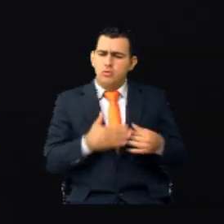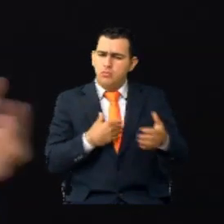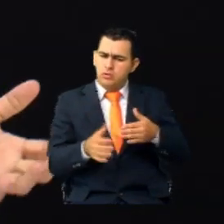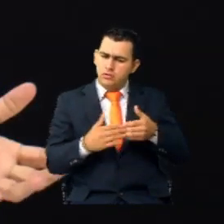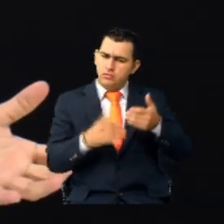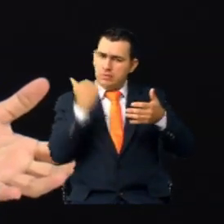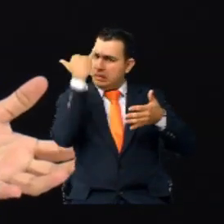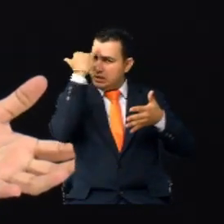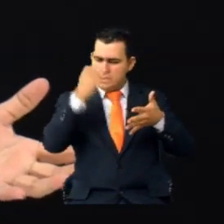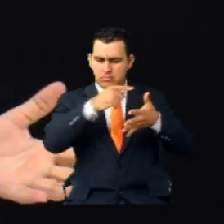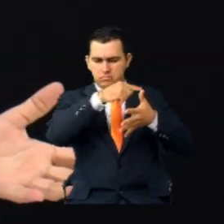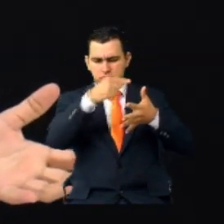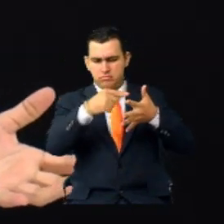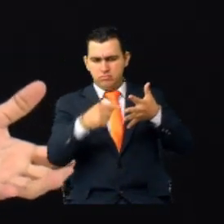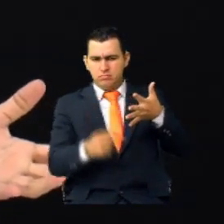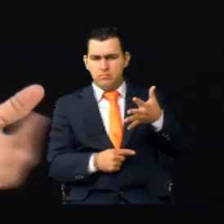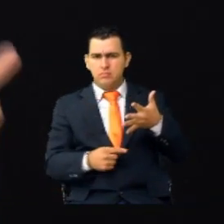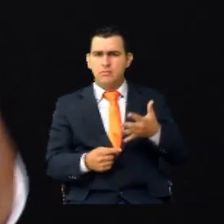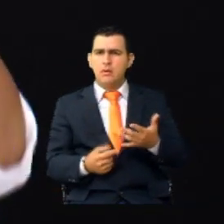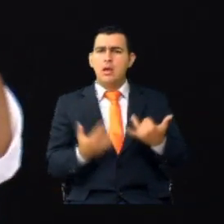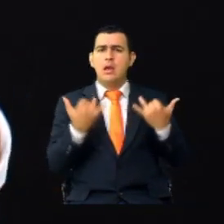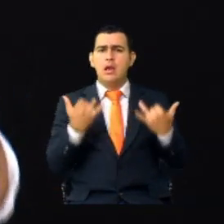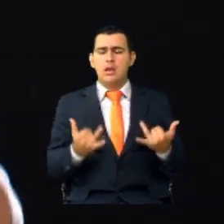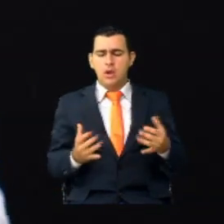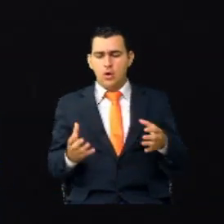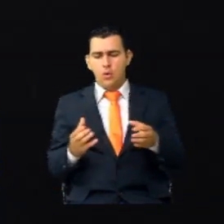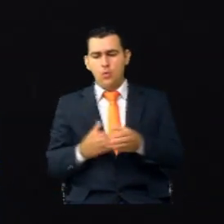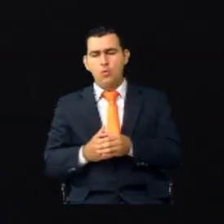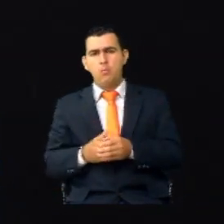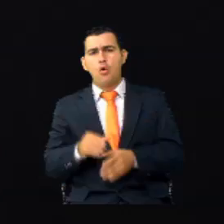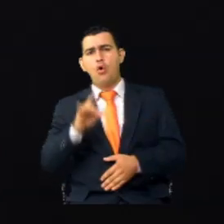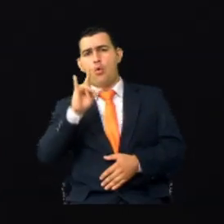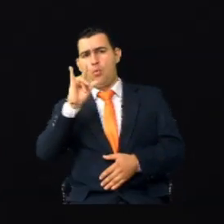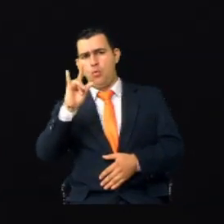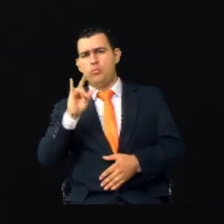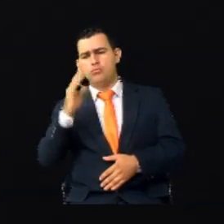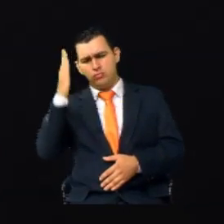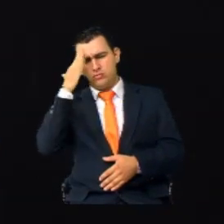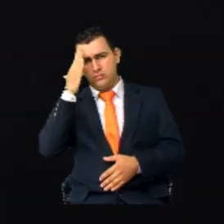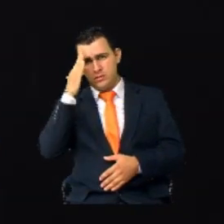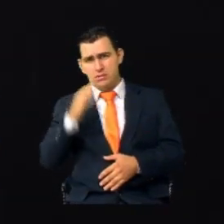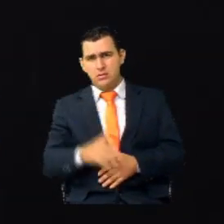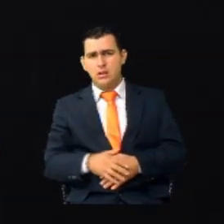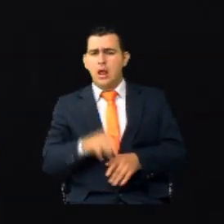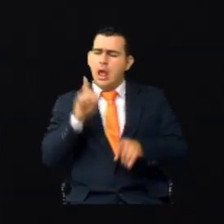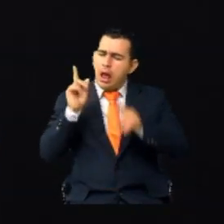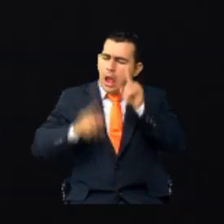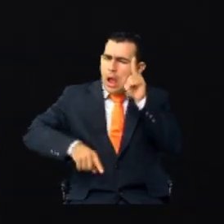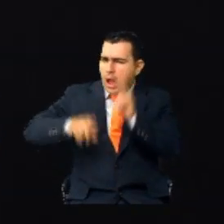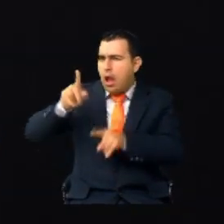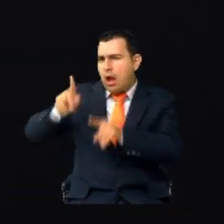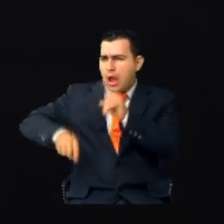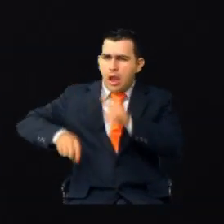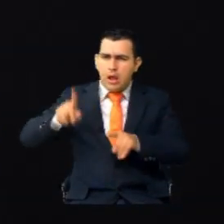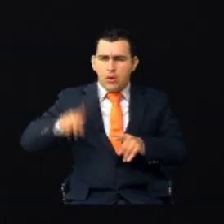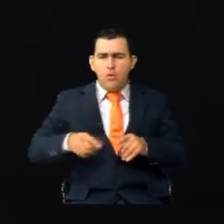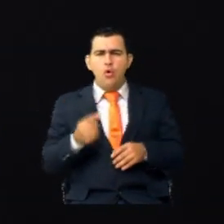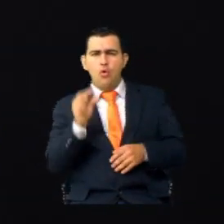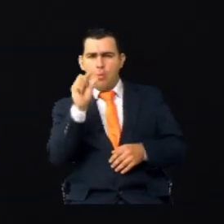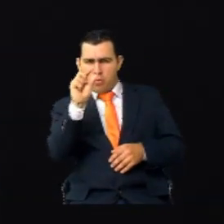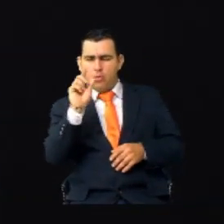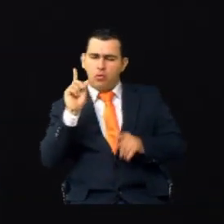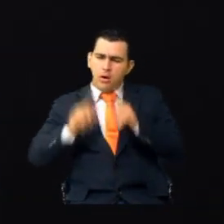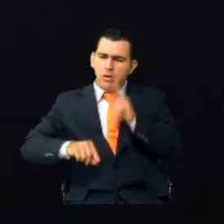que pues lamento lo que ocurrió con el partido de la U, no en su totalidad, debo aclararlo, con algunos candidatos, muy pocos